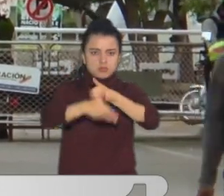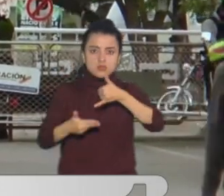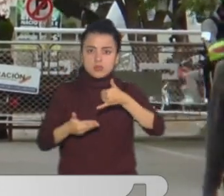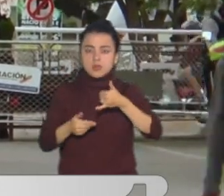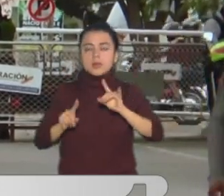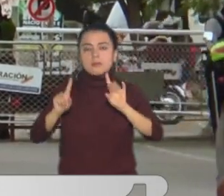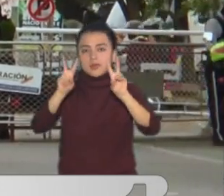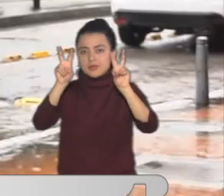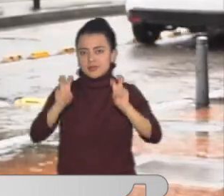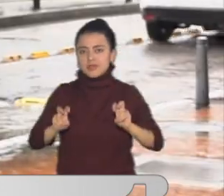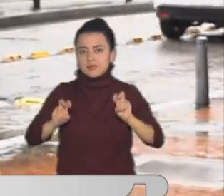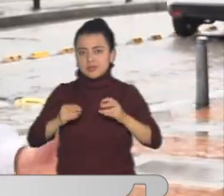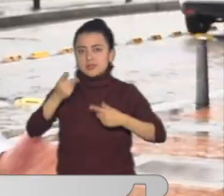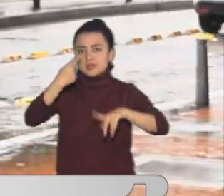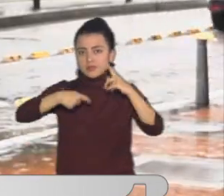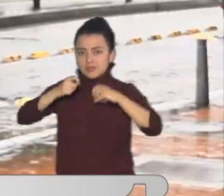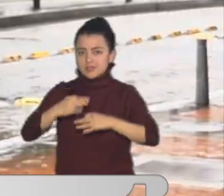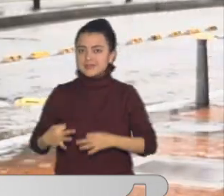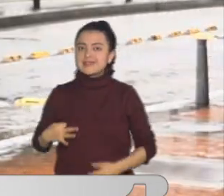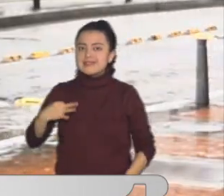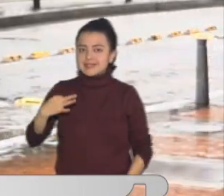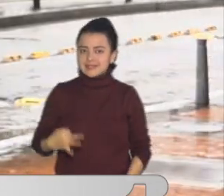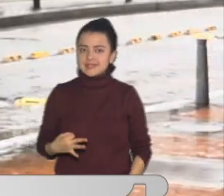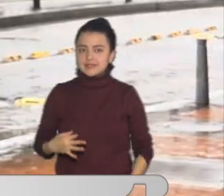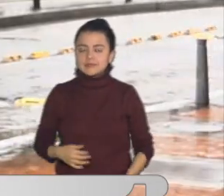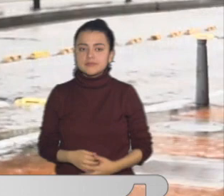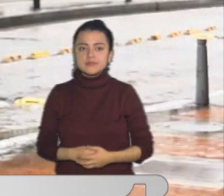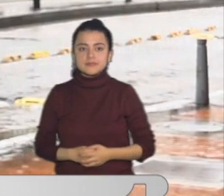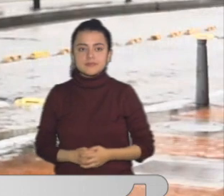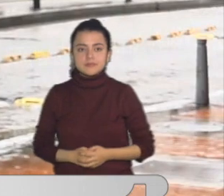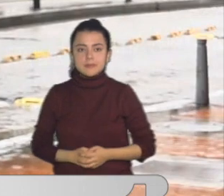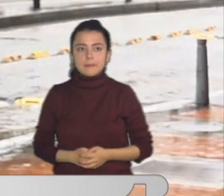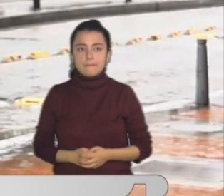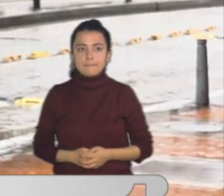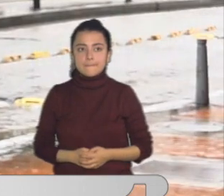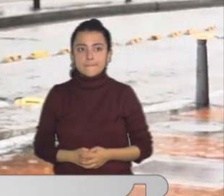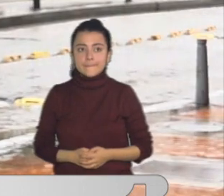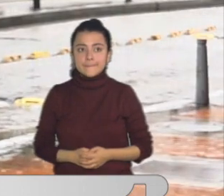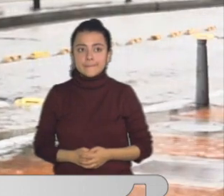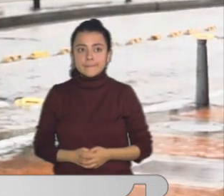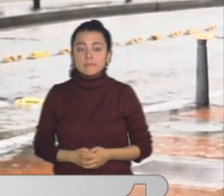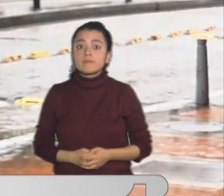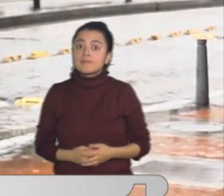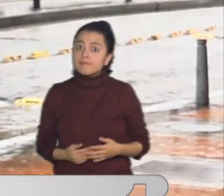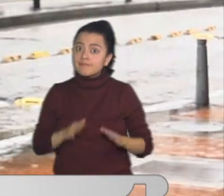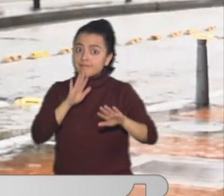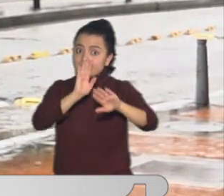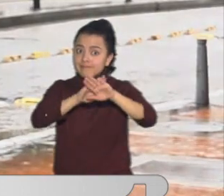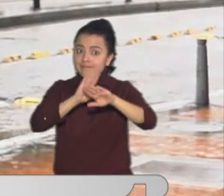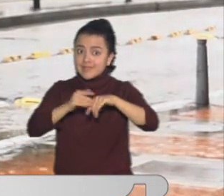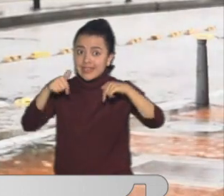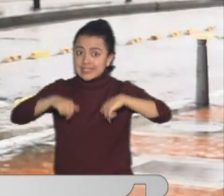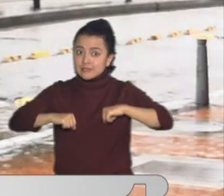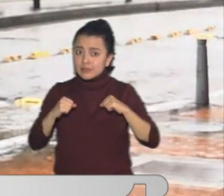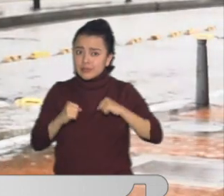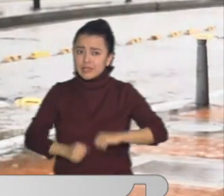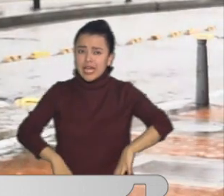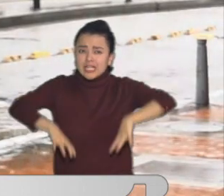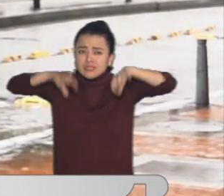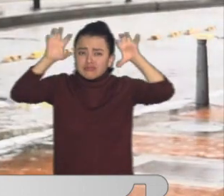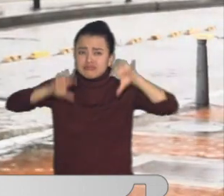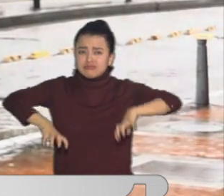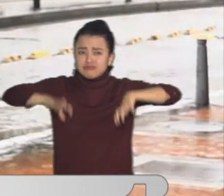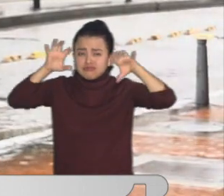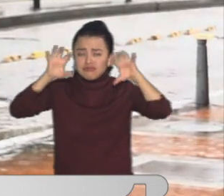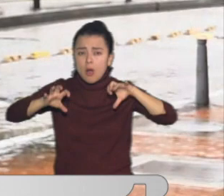temas principales. Luisa, durante toda la mañana de este jueves ha llovido en la capital del país. Esto satura mucho más los suelos,